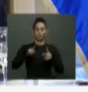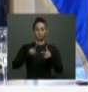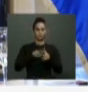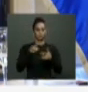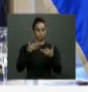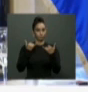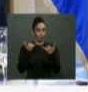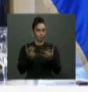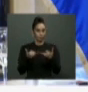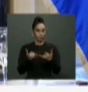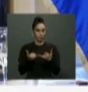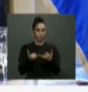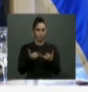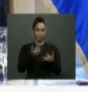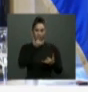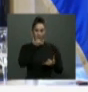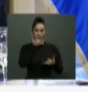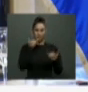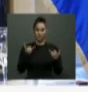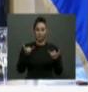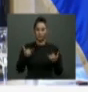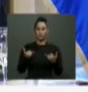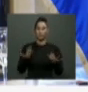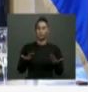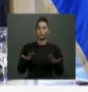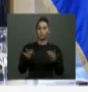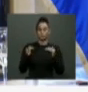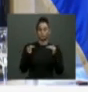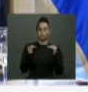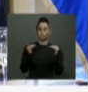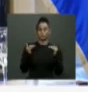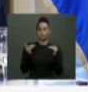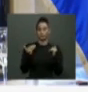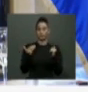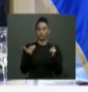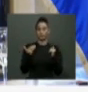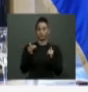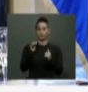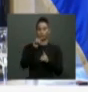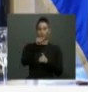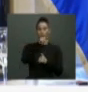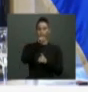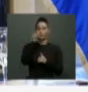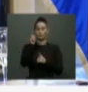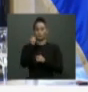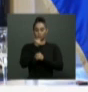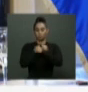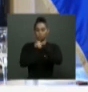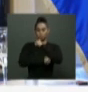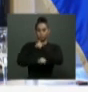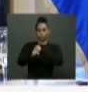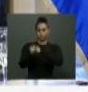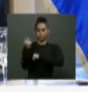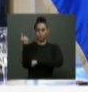un asunto de usted preservarse de cuidar su vida señores